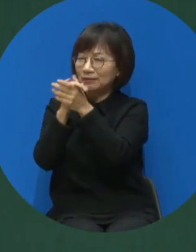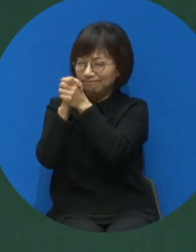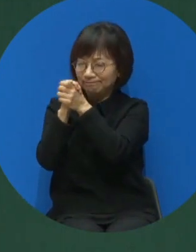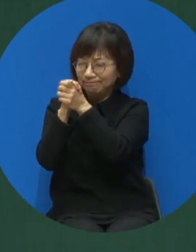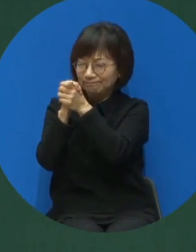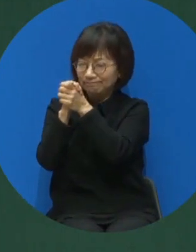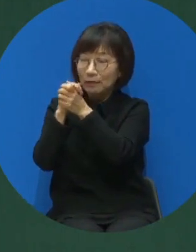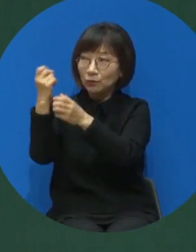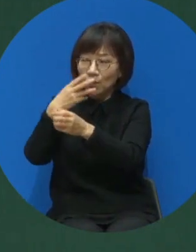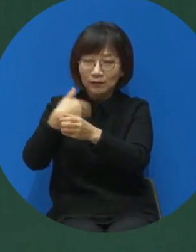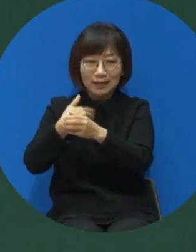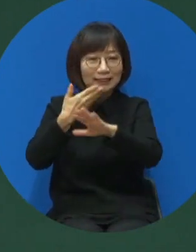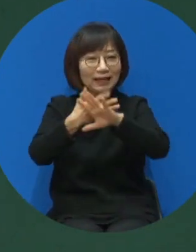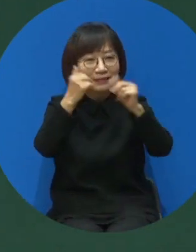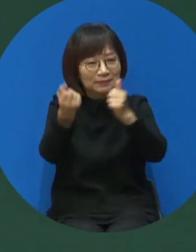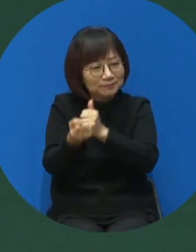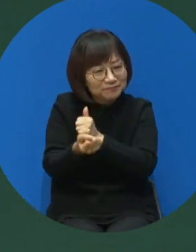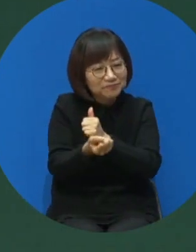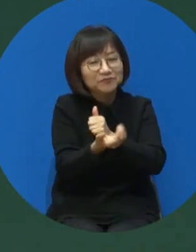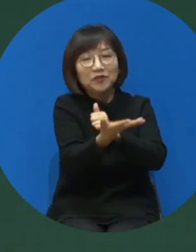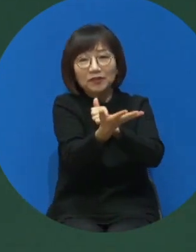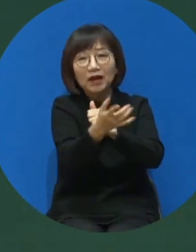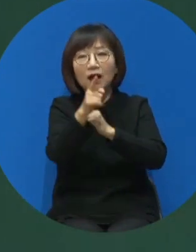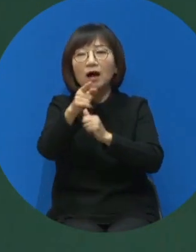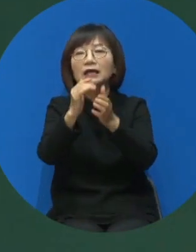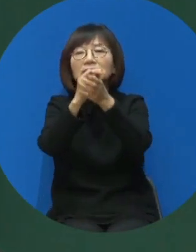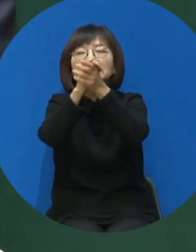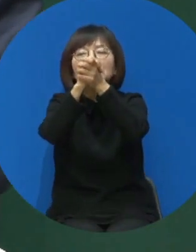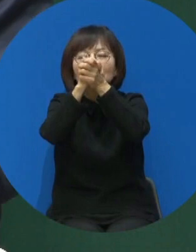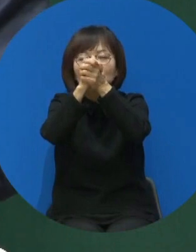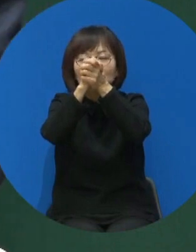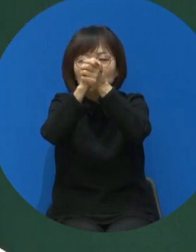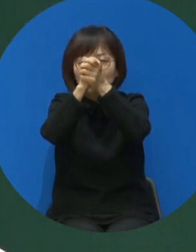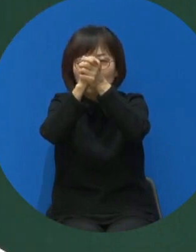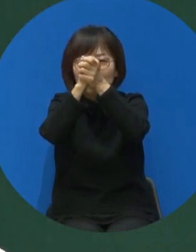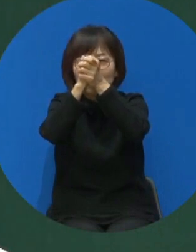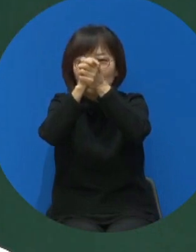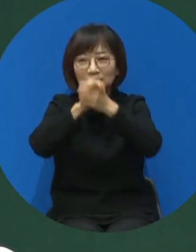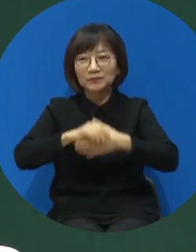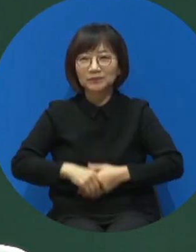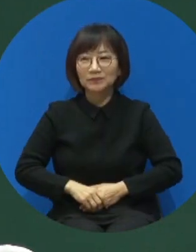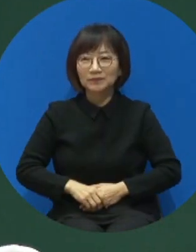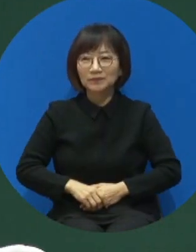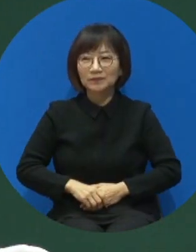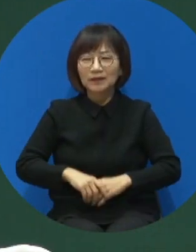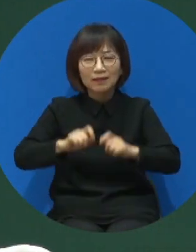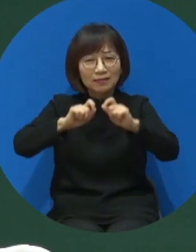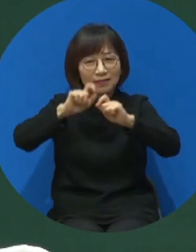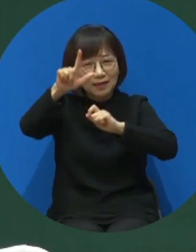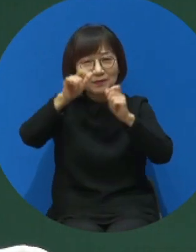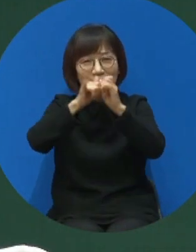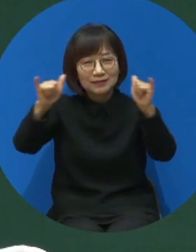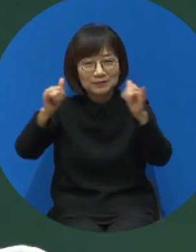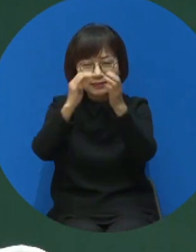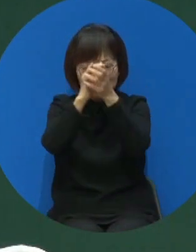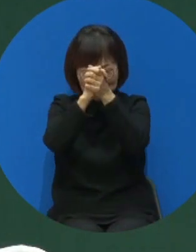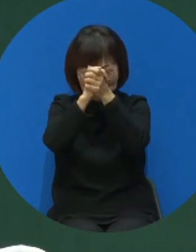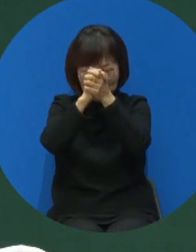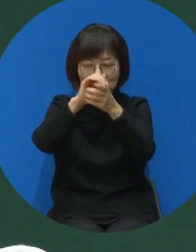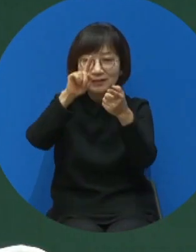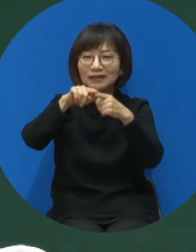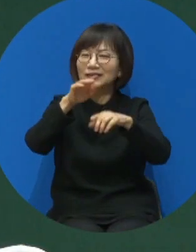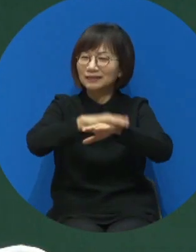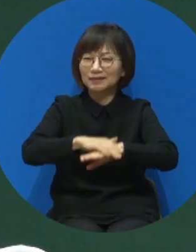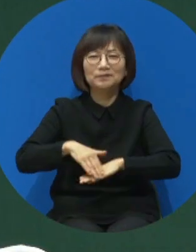esto venga hacia mí y que eso sea transmitido a otras personas se llama a la oración título un voleo la gente no conoce lo que es la oración